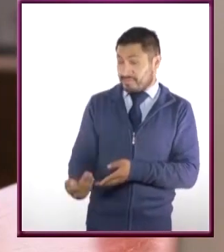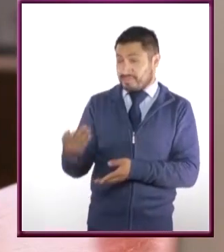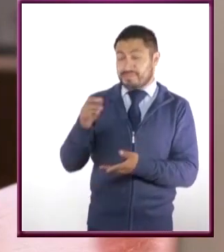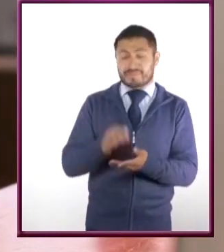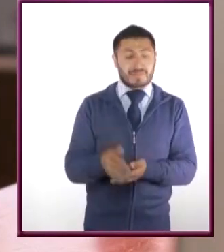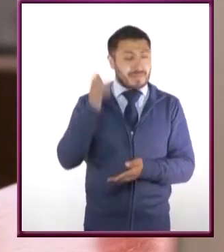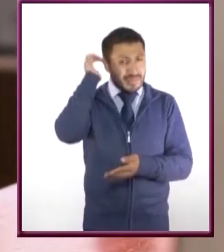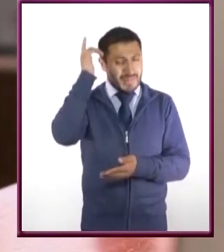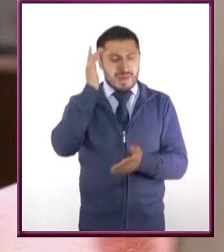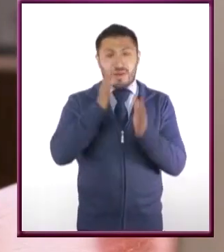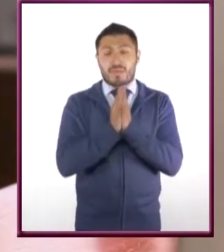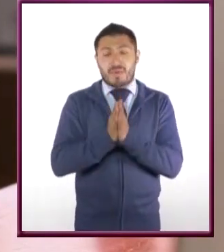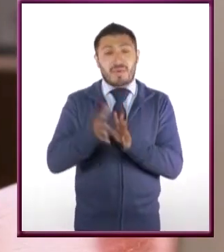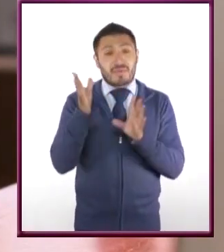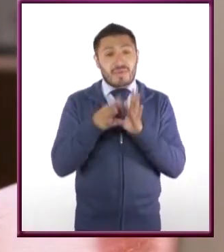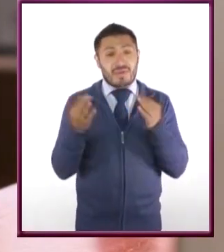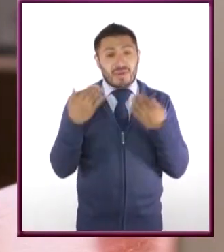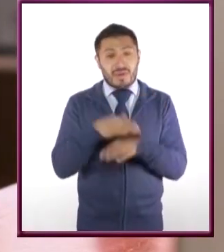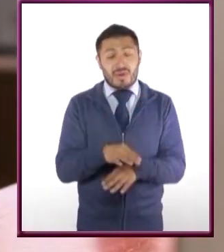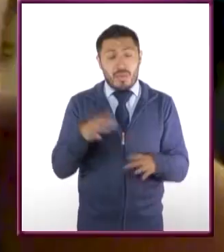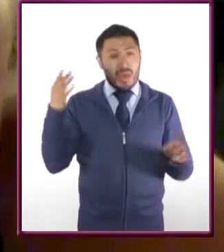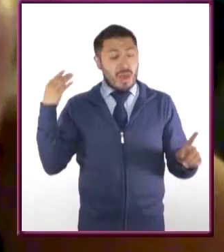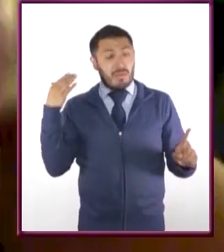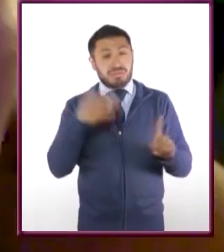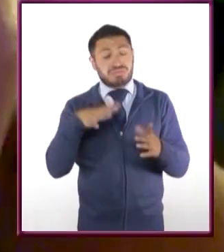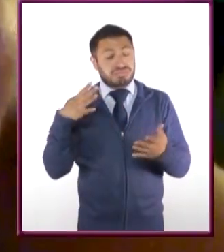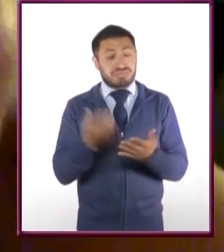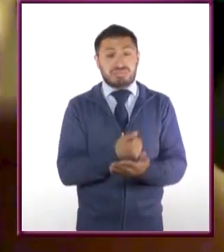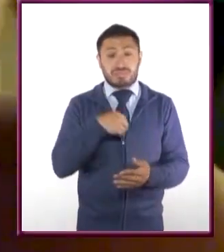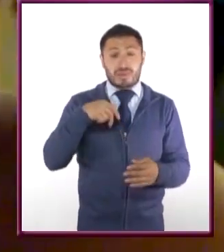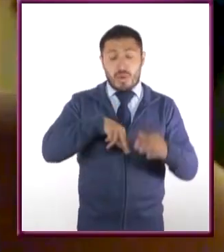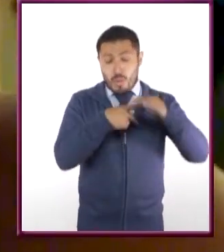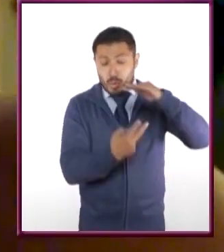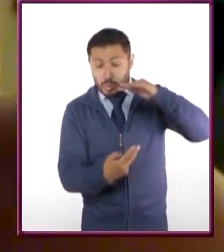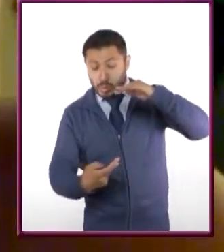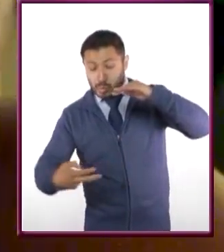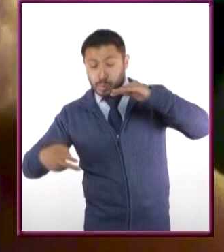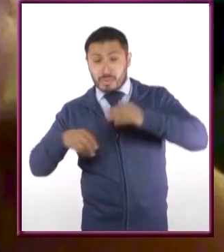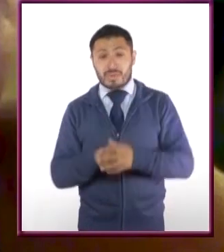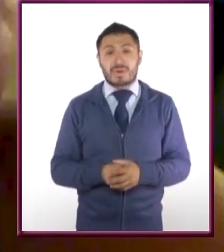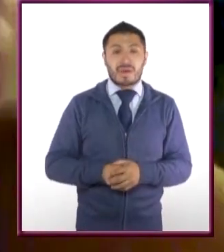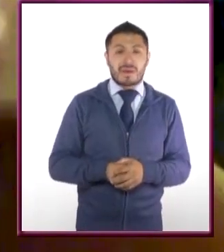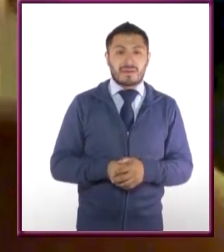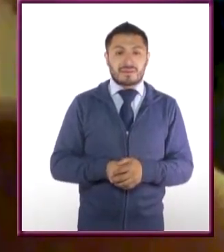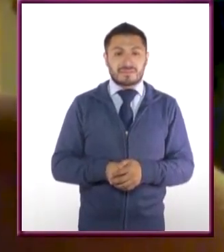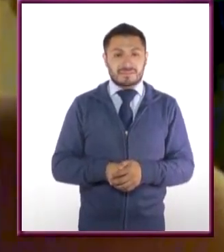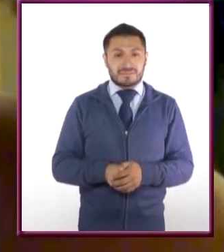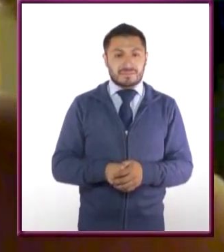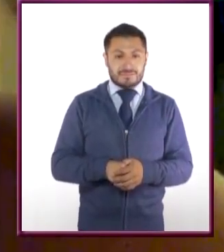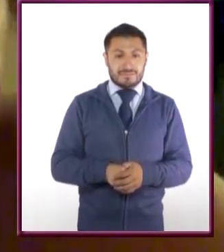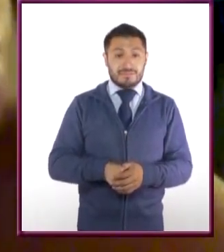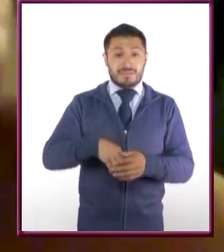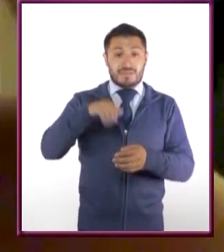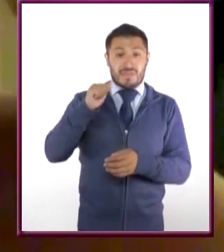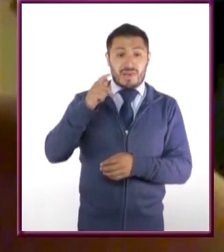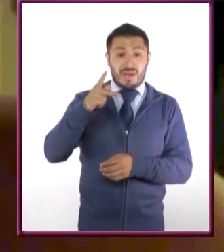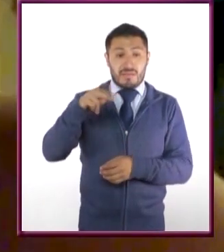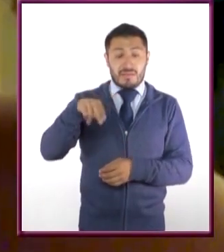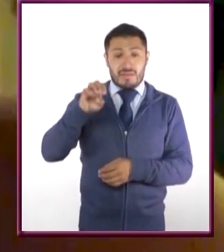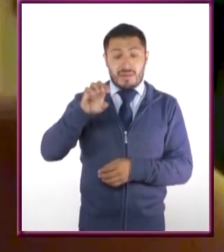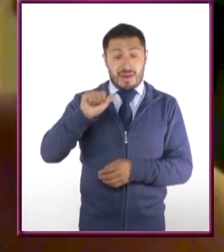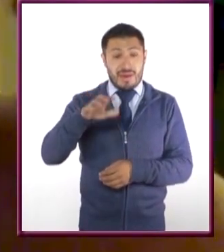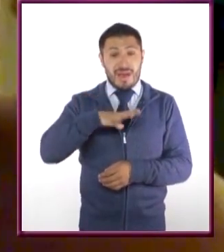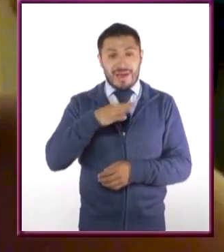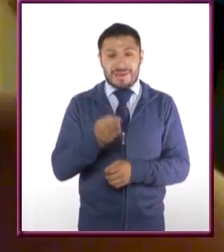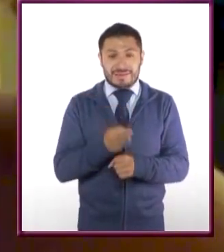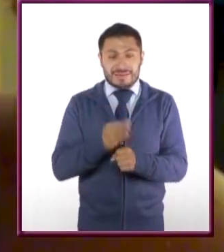pudiera platicar sobre los récords de buceo. Hablar de buceo, podemos hablar del buceo de apnea, que es el que se hace